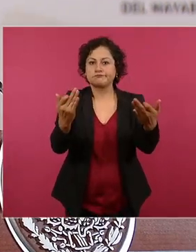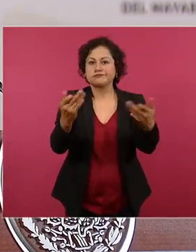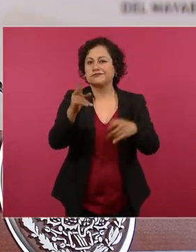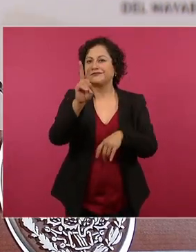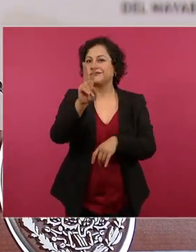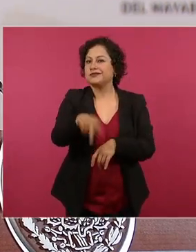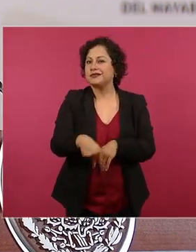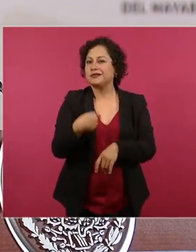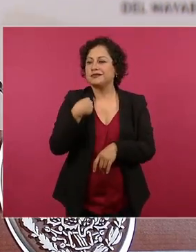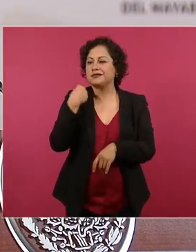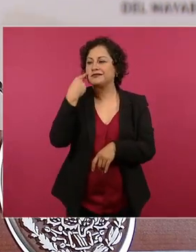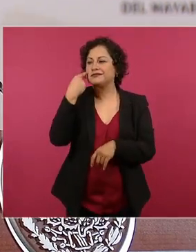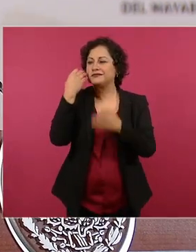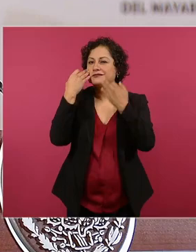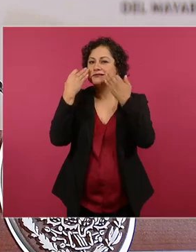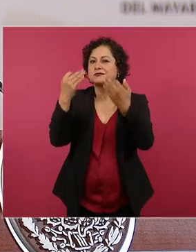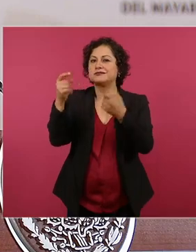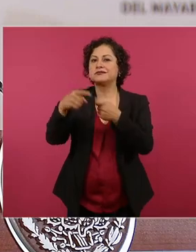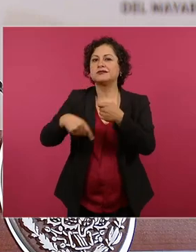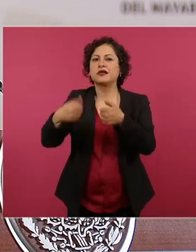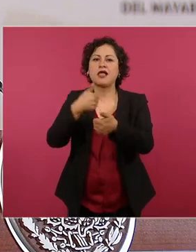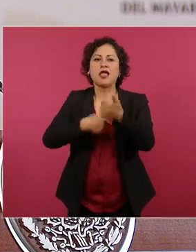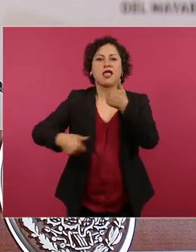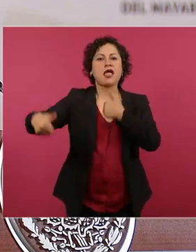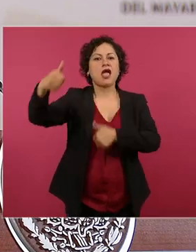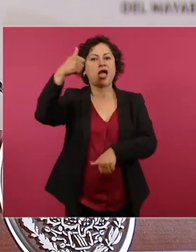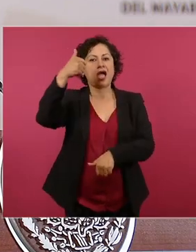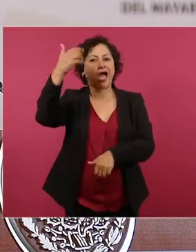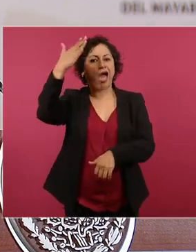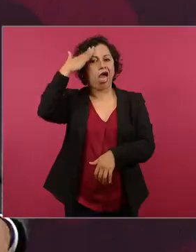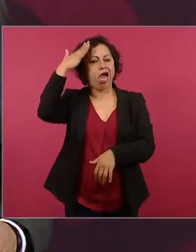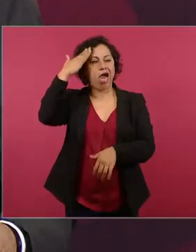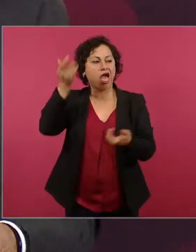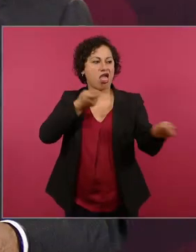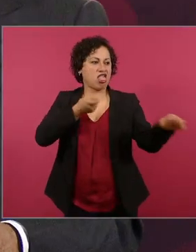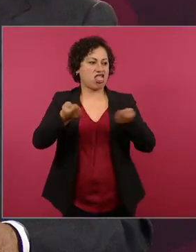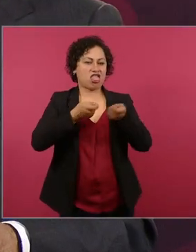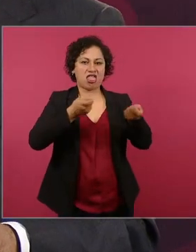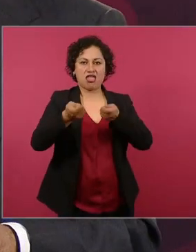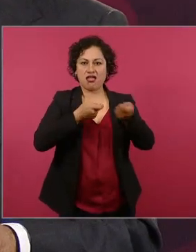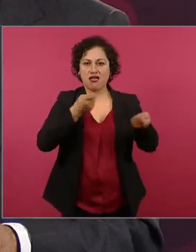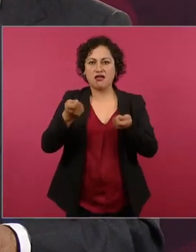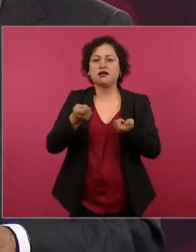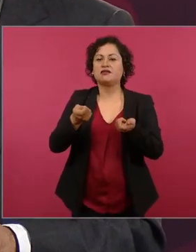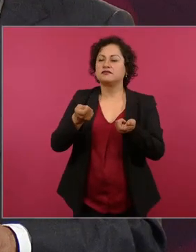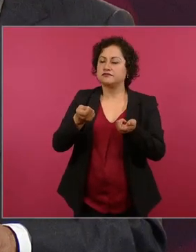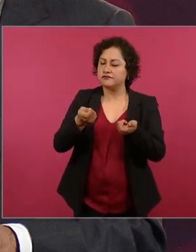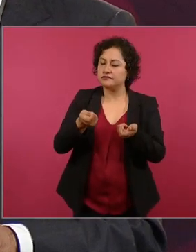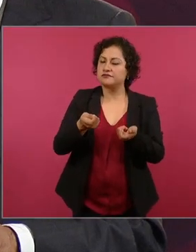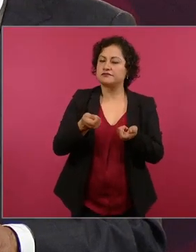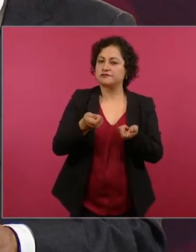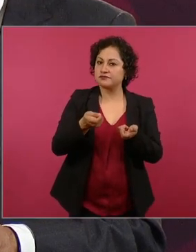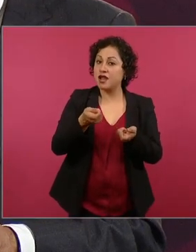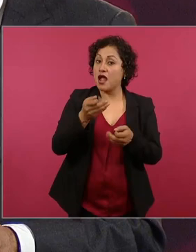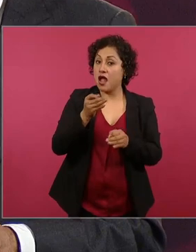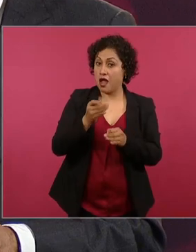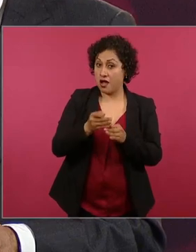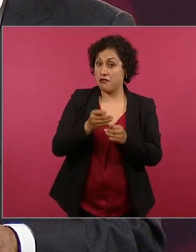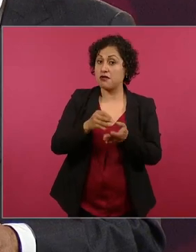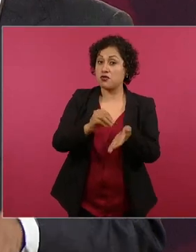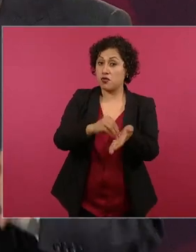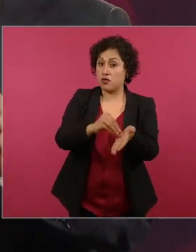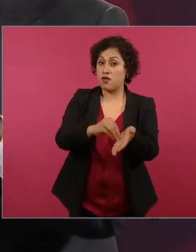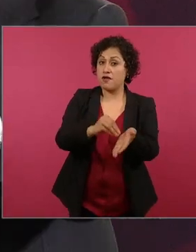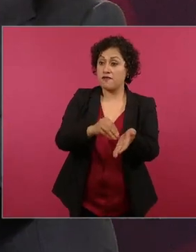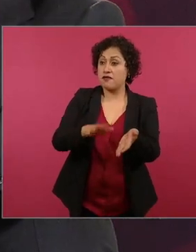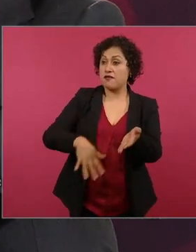caciques, los conflictos, todavía es el estado con más problemas